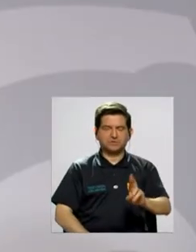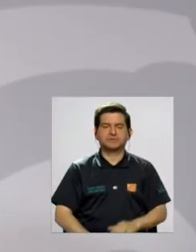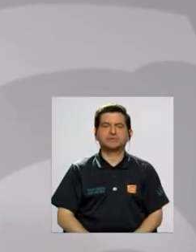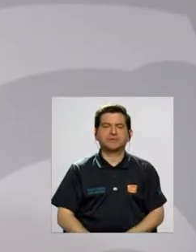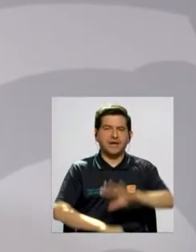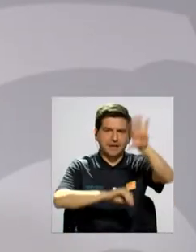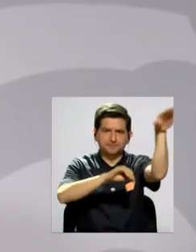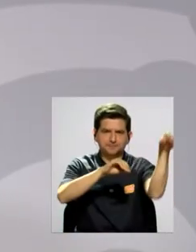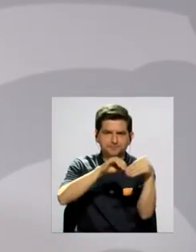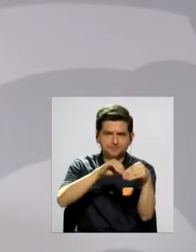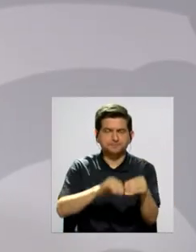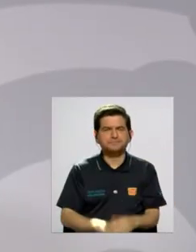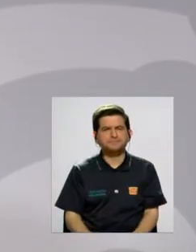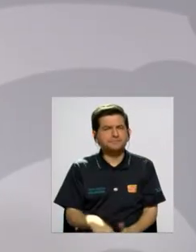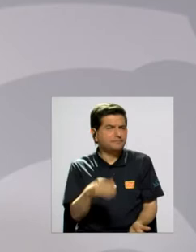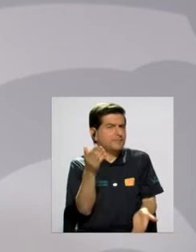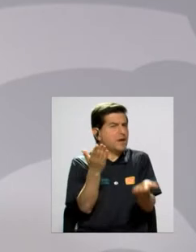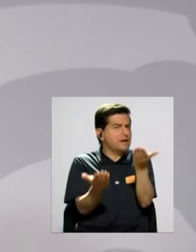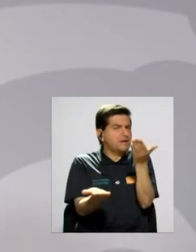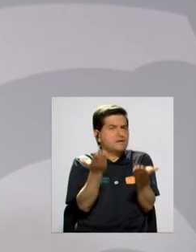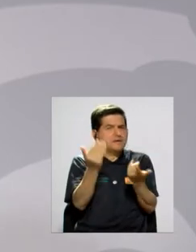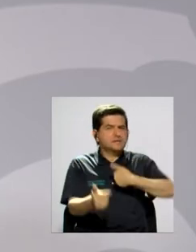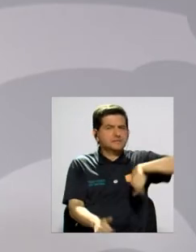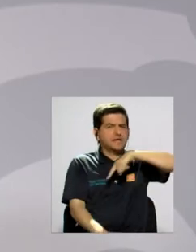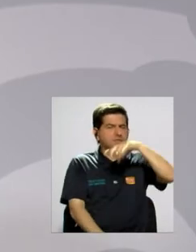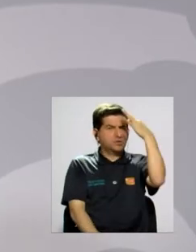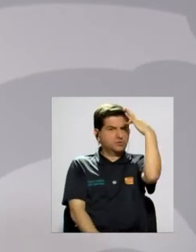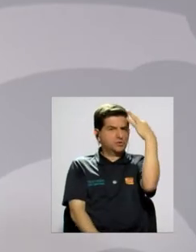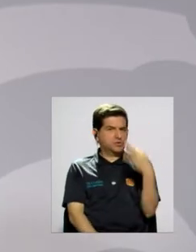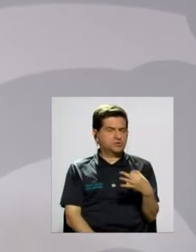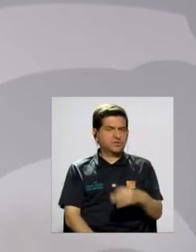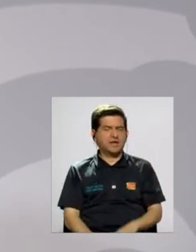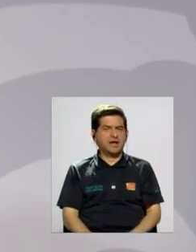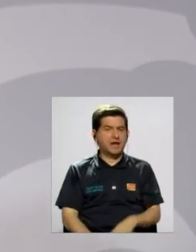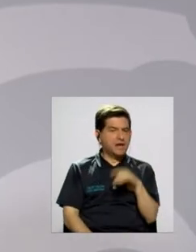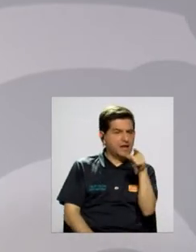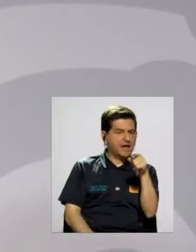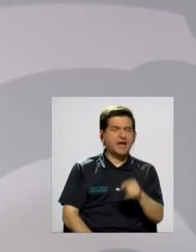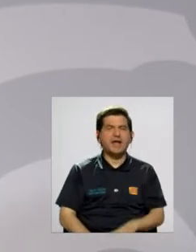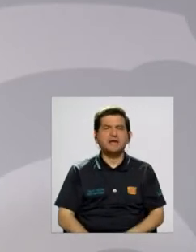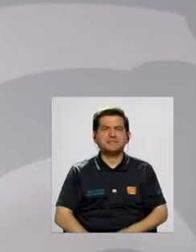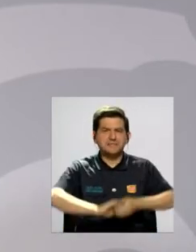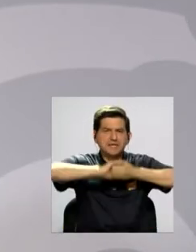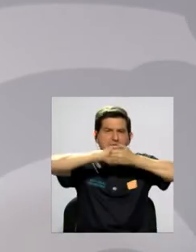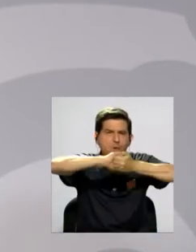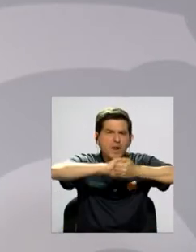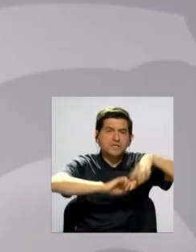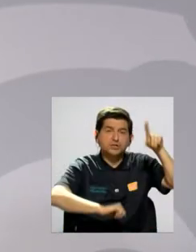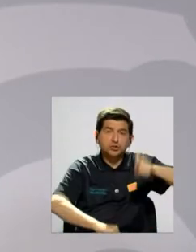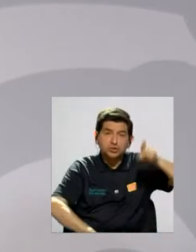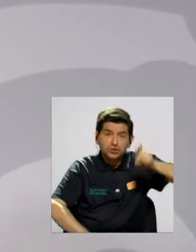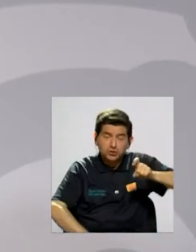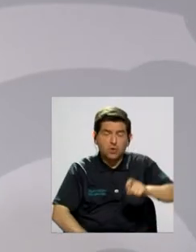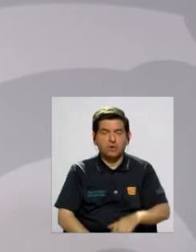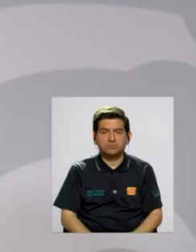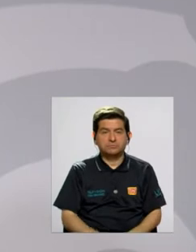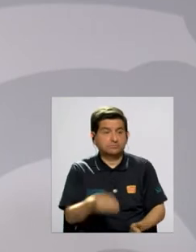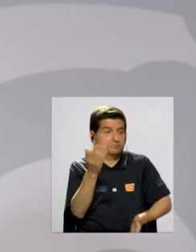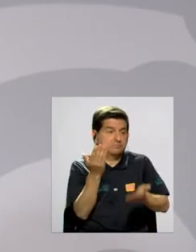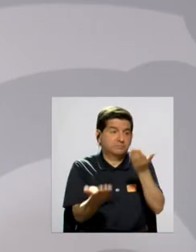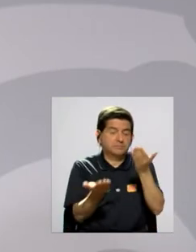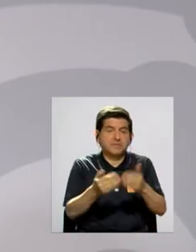Sumando a eso, ¿será que podemos creer que la coalición no solamente es urgente, sino necesaria